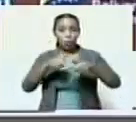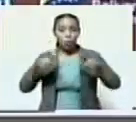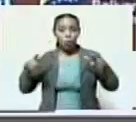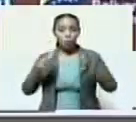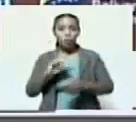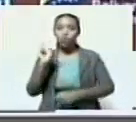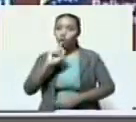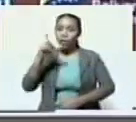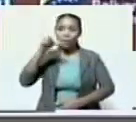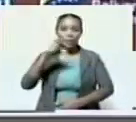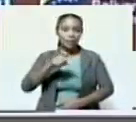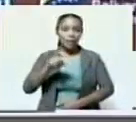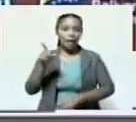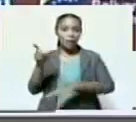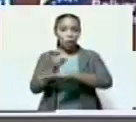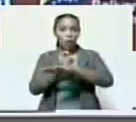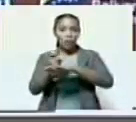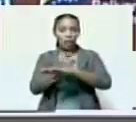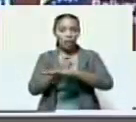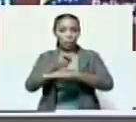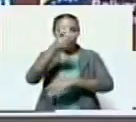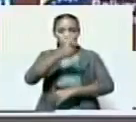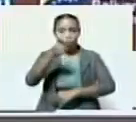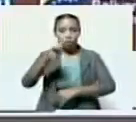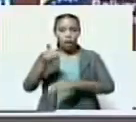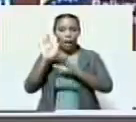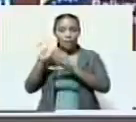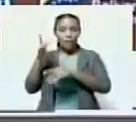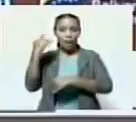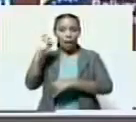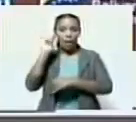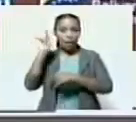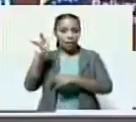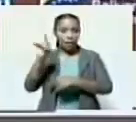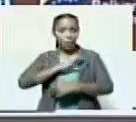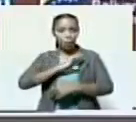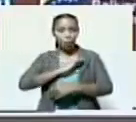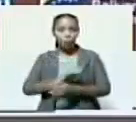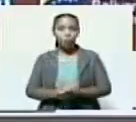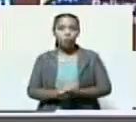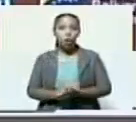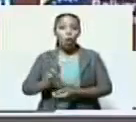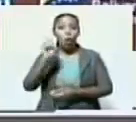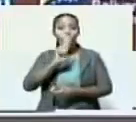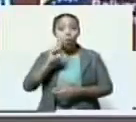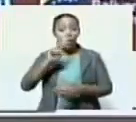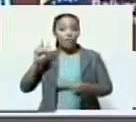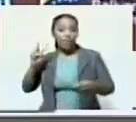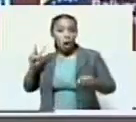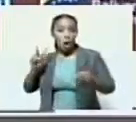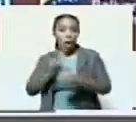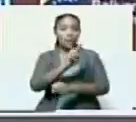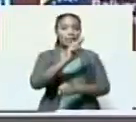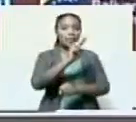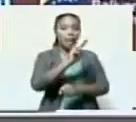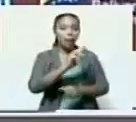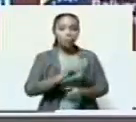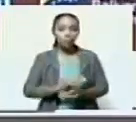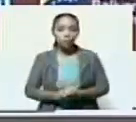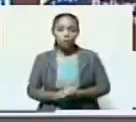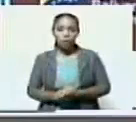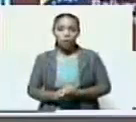se merecen los gobernantes que tienen, que usan la violencia